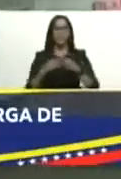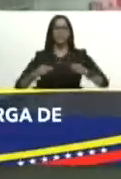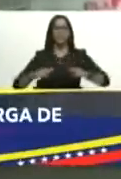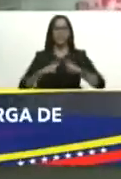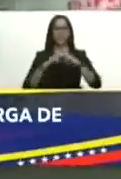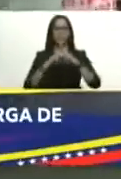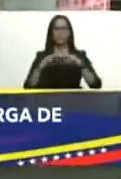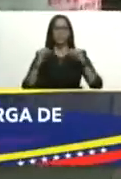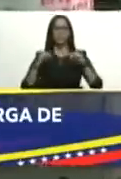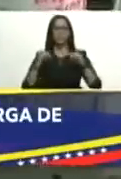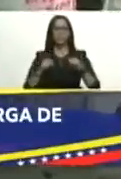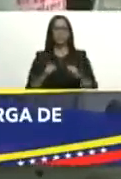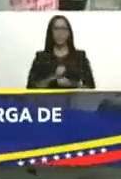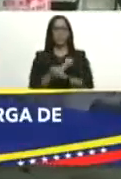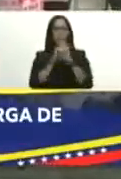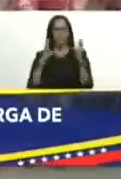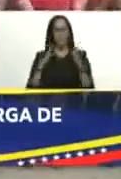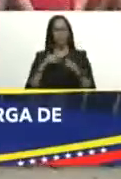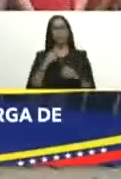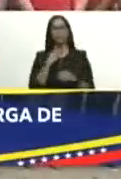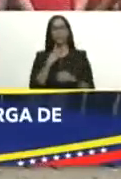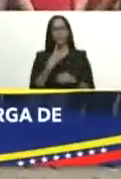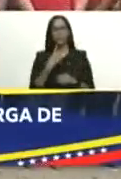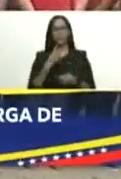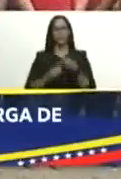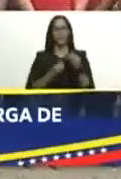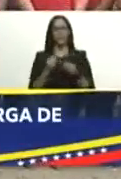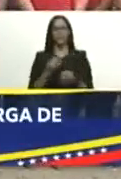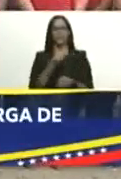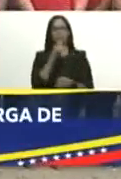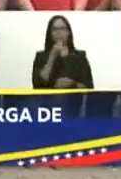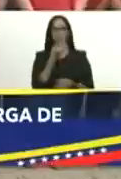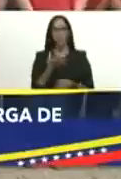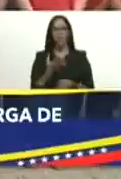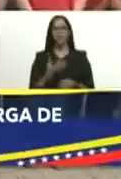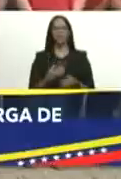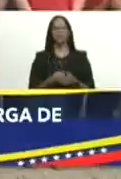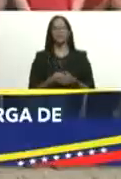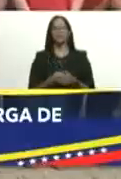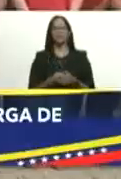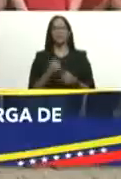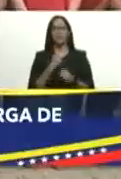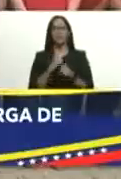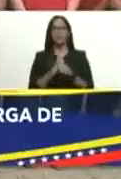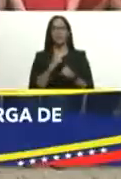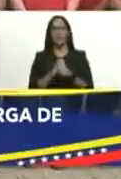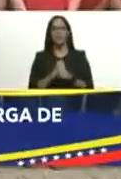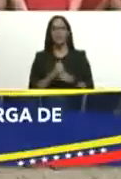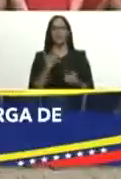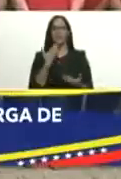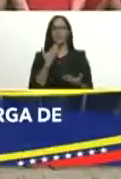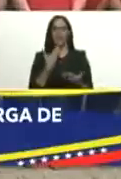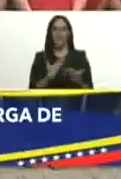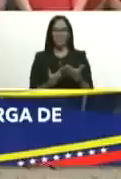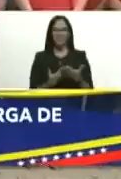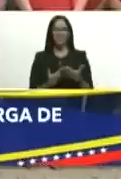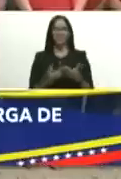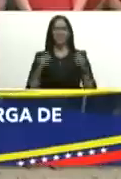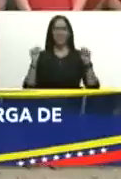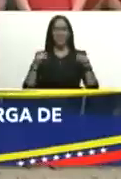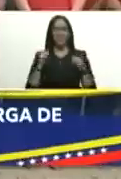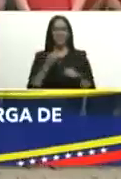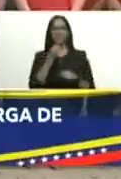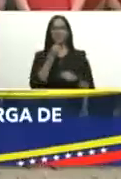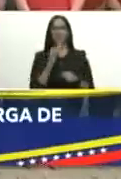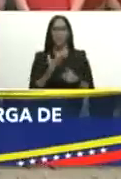acá y por sus voceros que han hecho una excelente labor y están sumamente agradecidos de esta